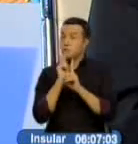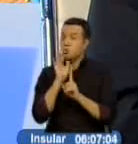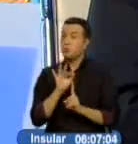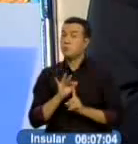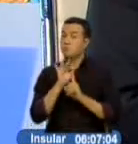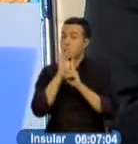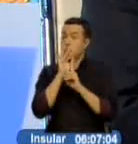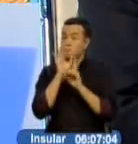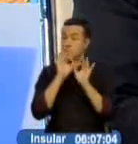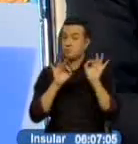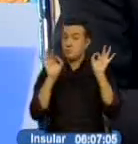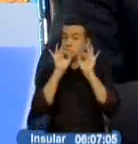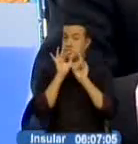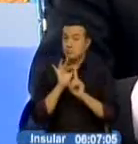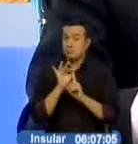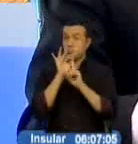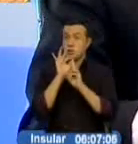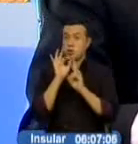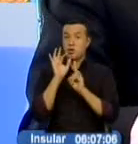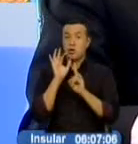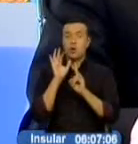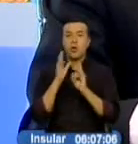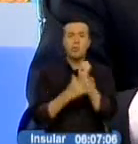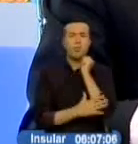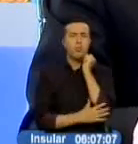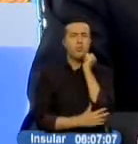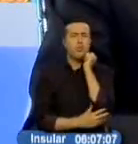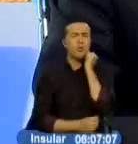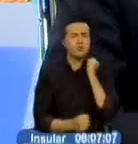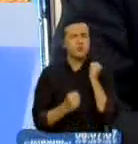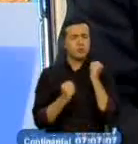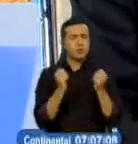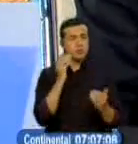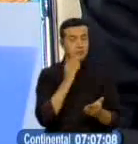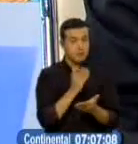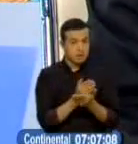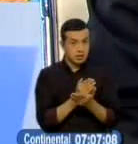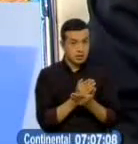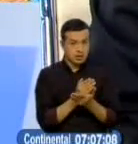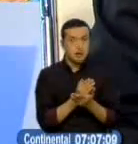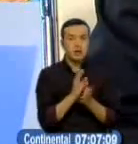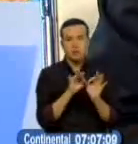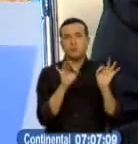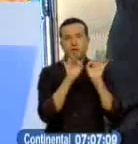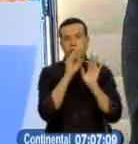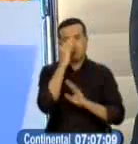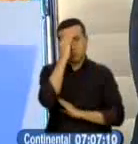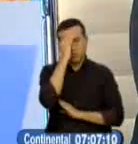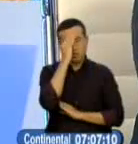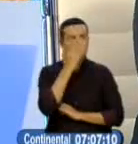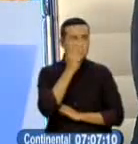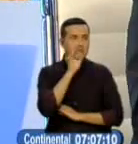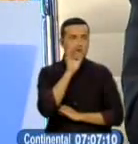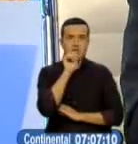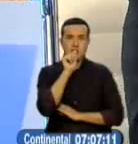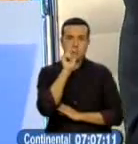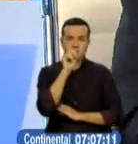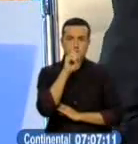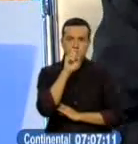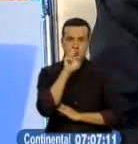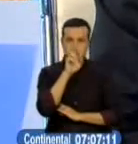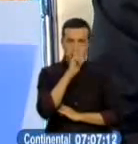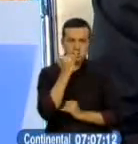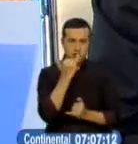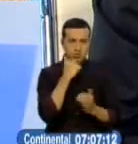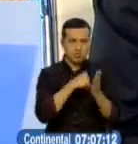principales factores para erradicar la pobreza de forma estructural definitivamente es la educación. Con Flander Falconi, hoy